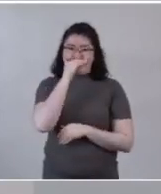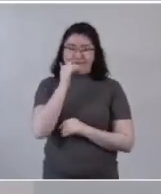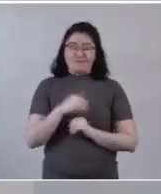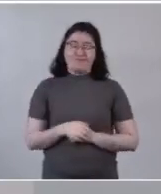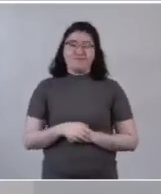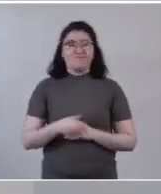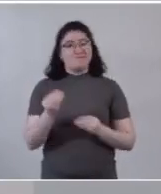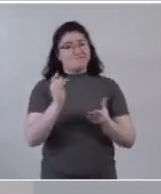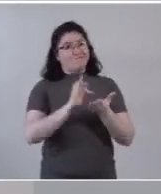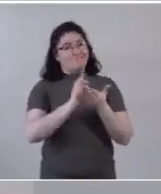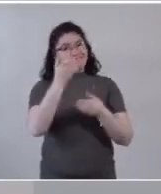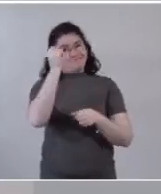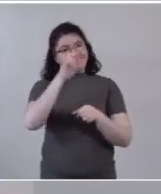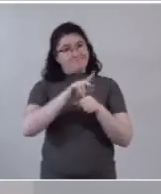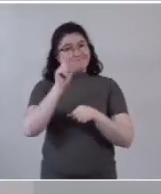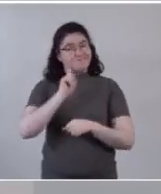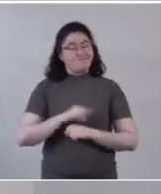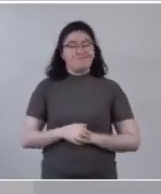gracias, doctora.